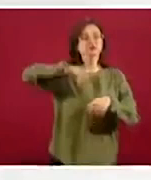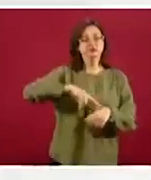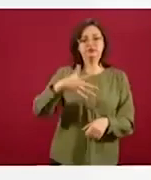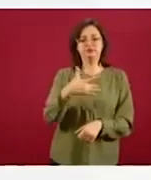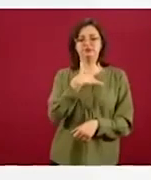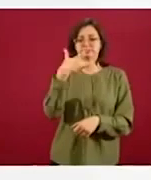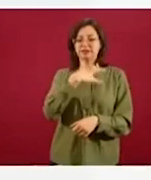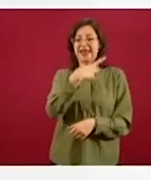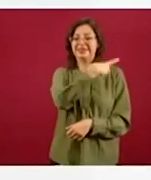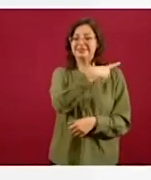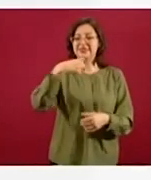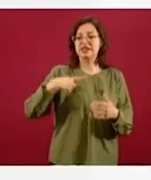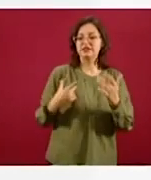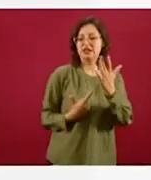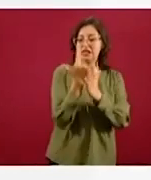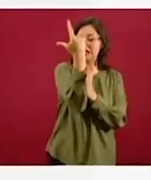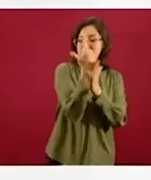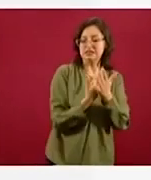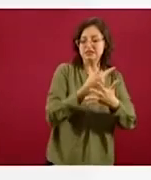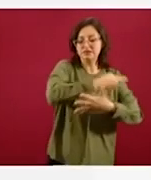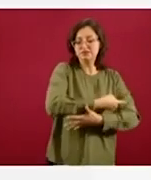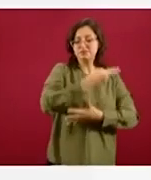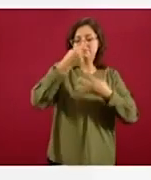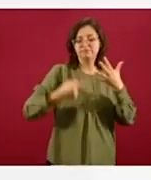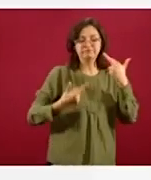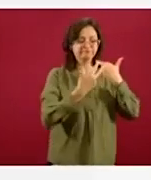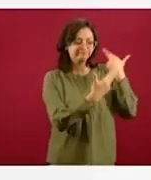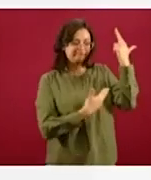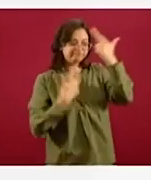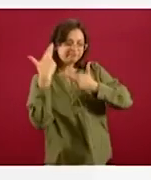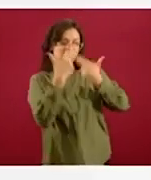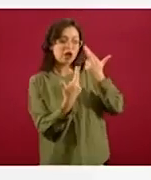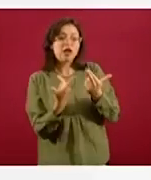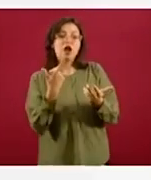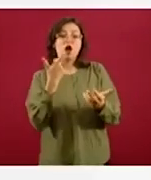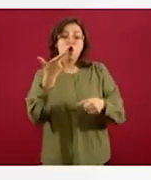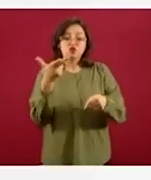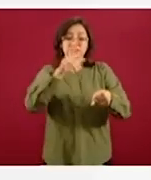estas verificaciones de la capacidad con que se cuenta